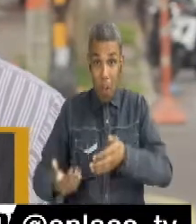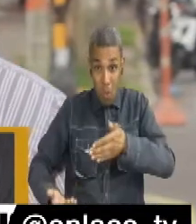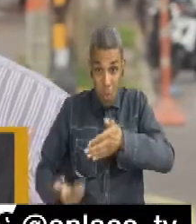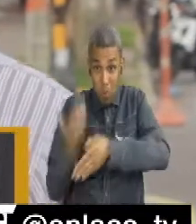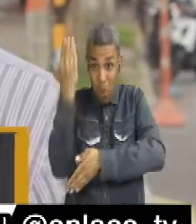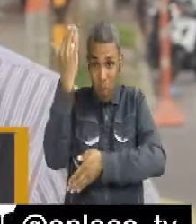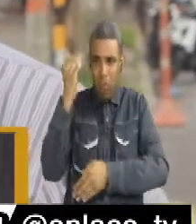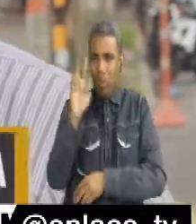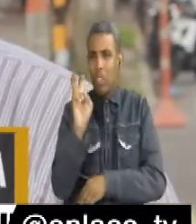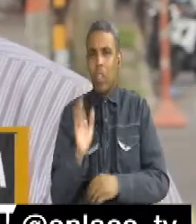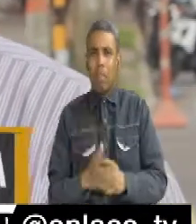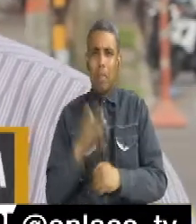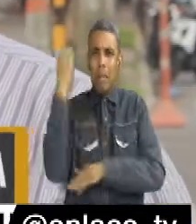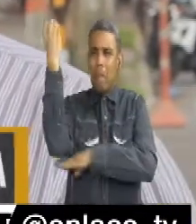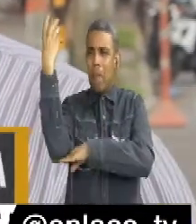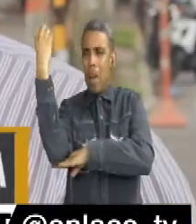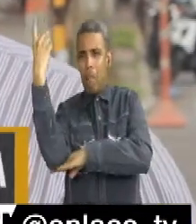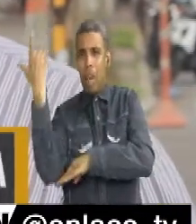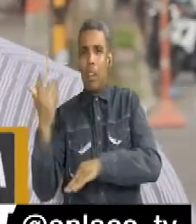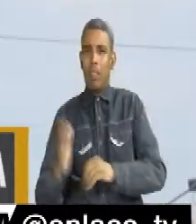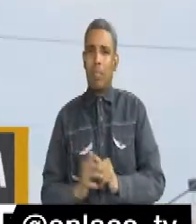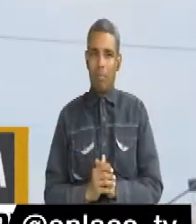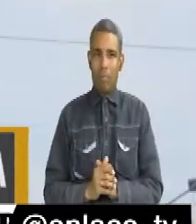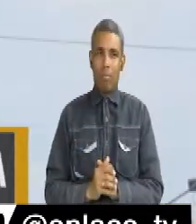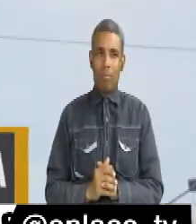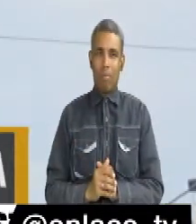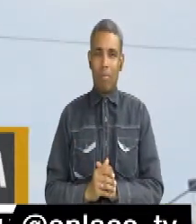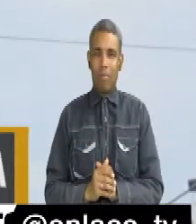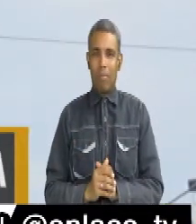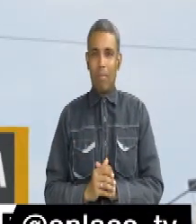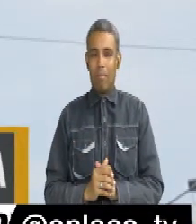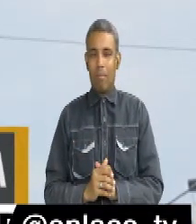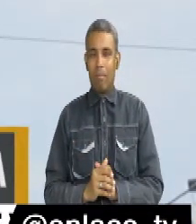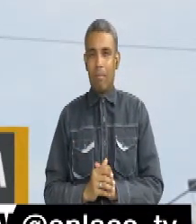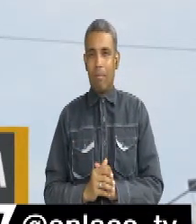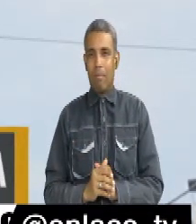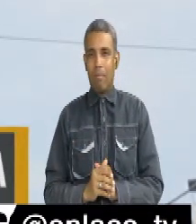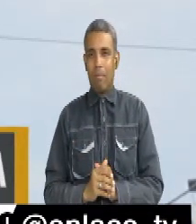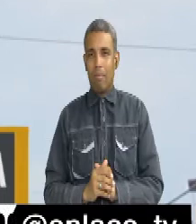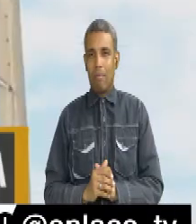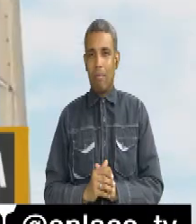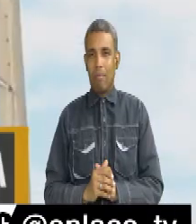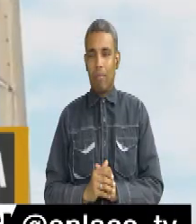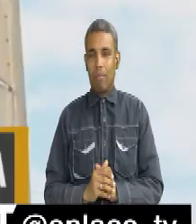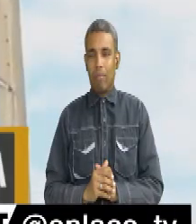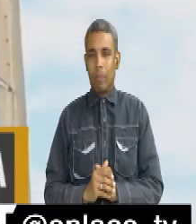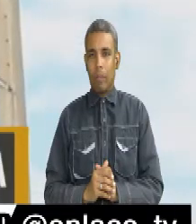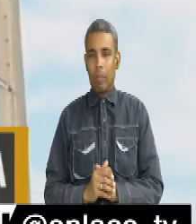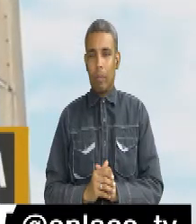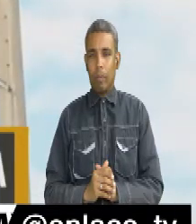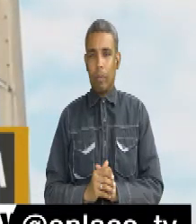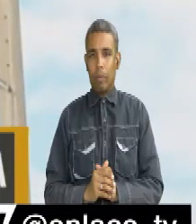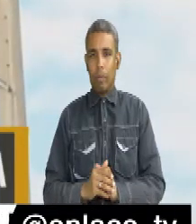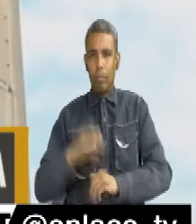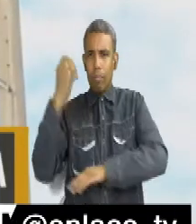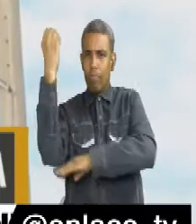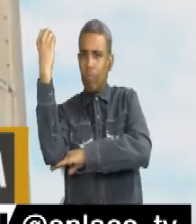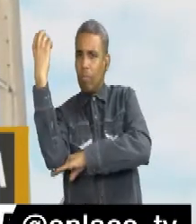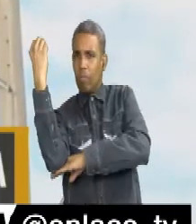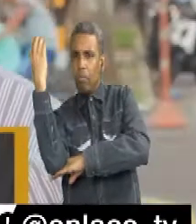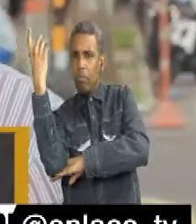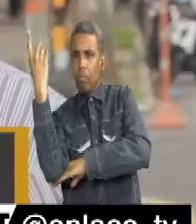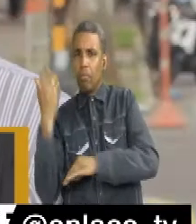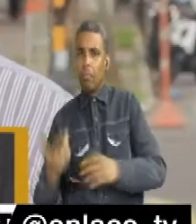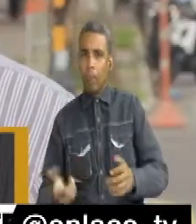ductería, postería, semáforo, controlador. La novedad es que todos los semáforos van a ser controlados por